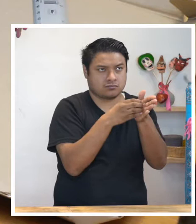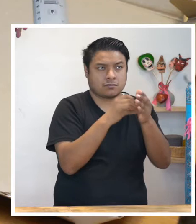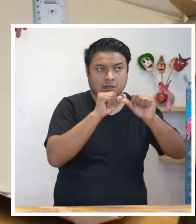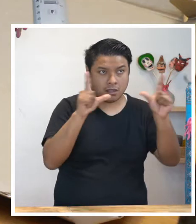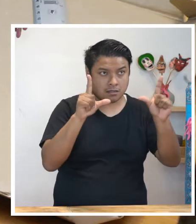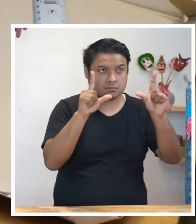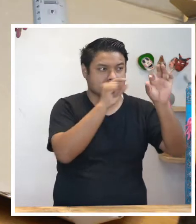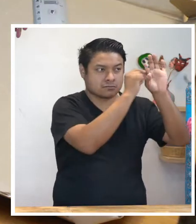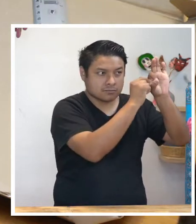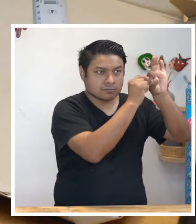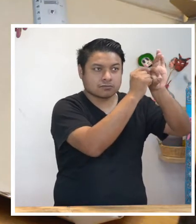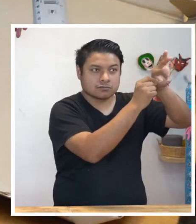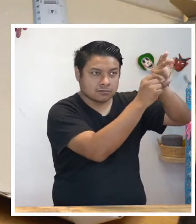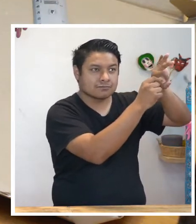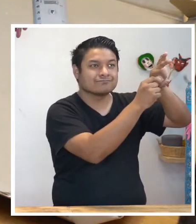introducirlo por aquí